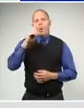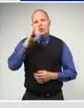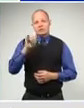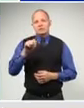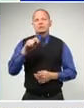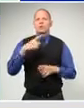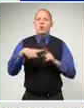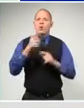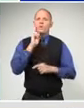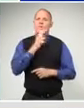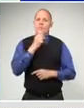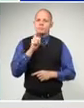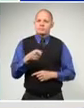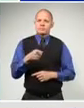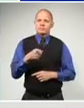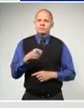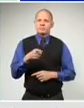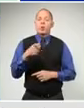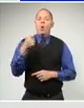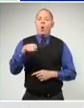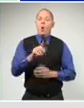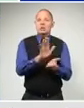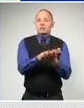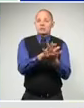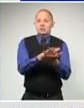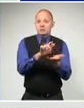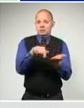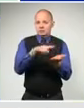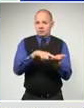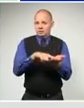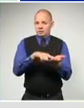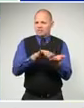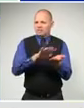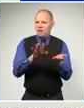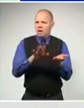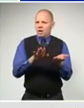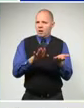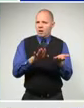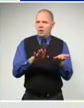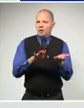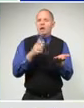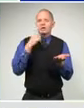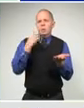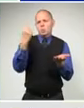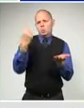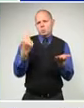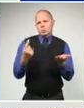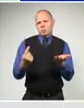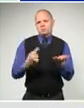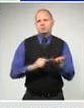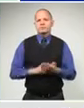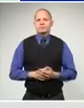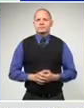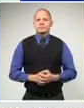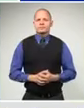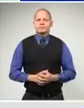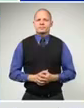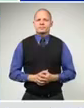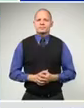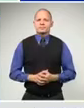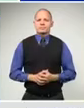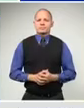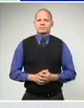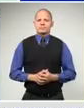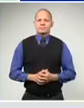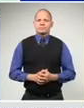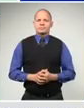Martí y de la Ciénaga de Zapata se diagnostican un caso autóctono de cada uno en el día de